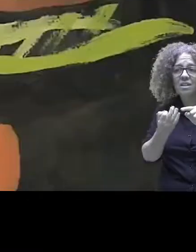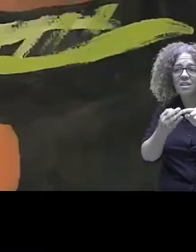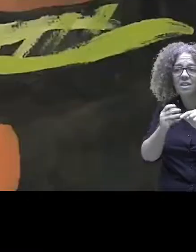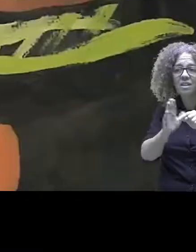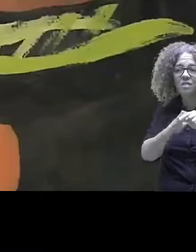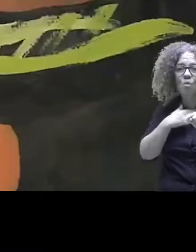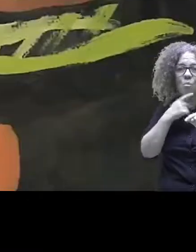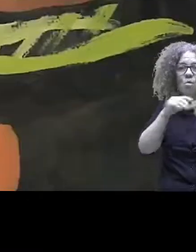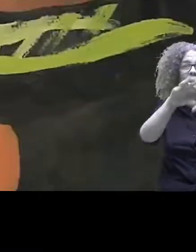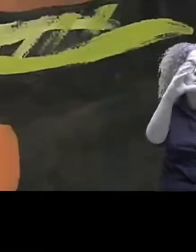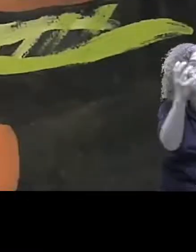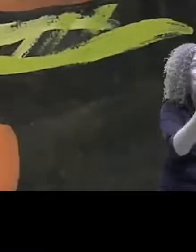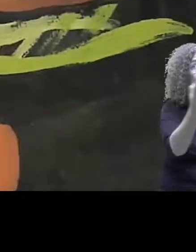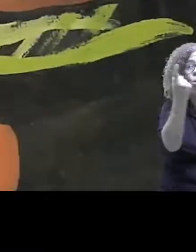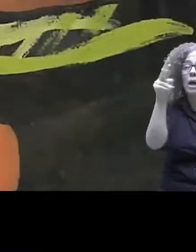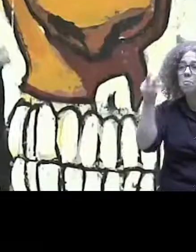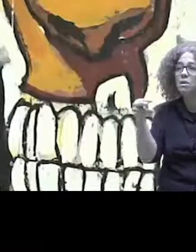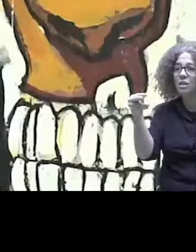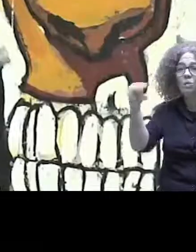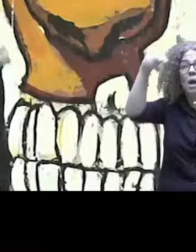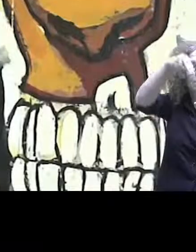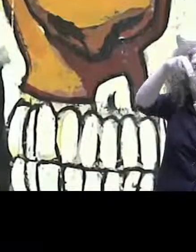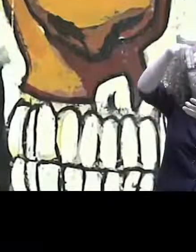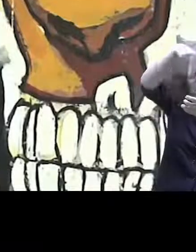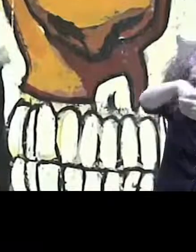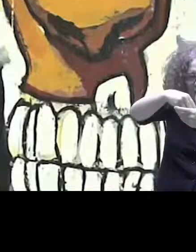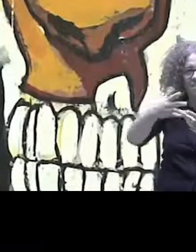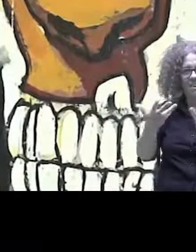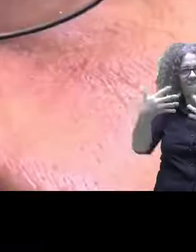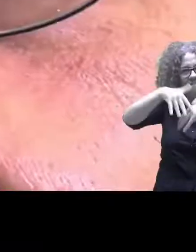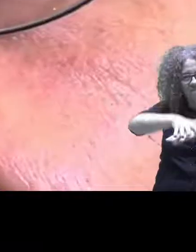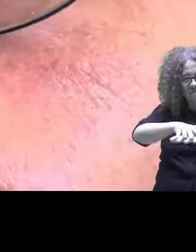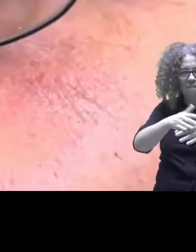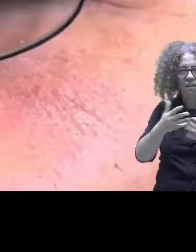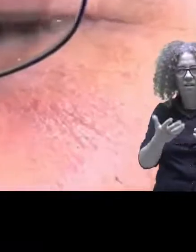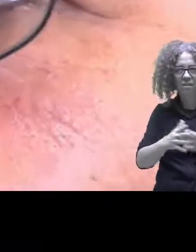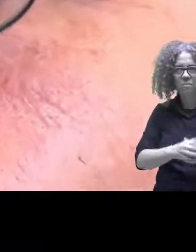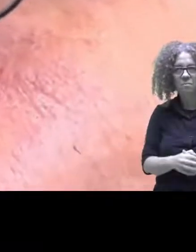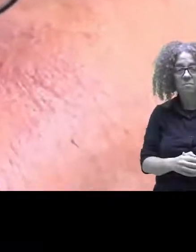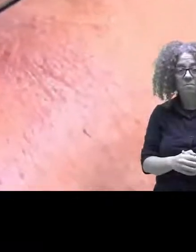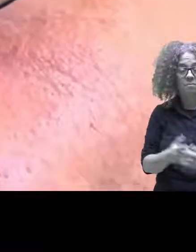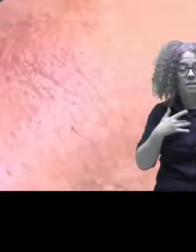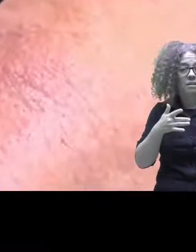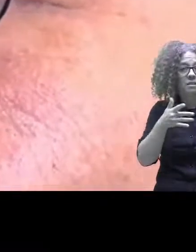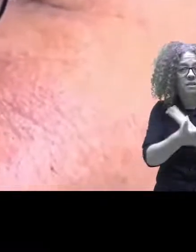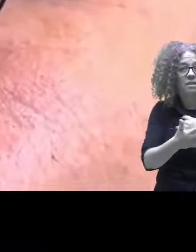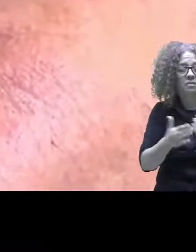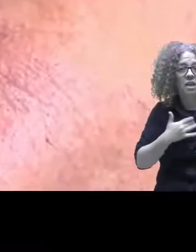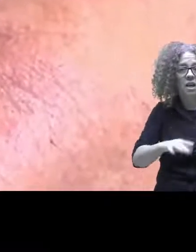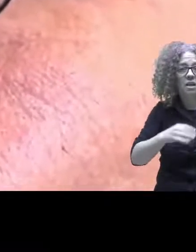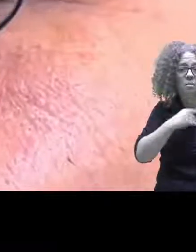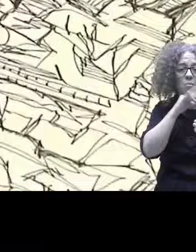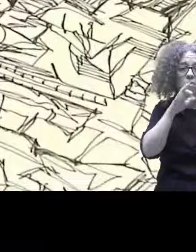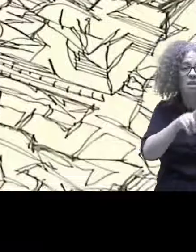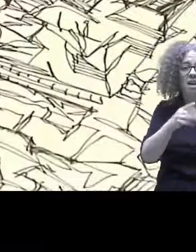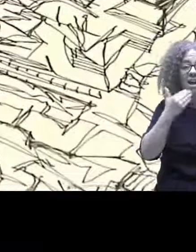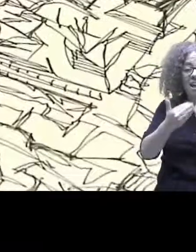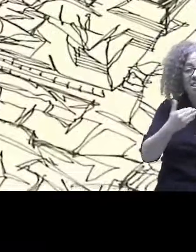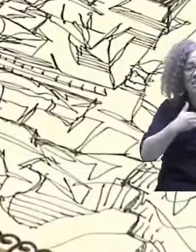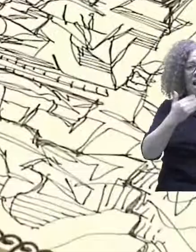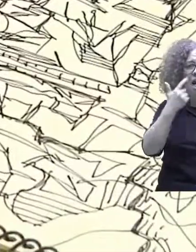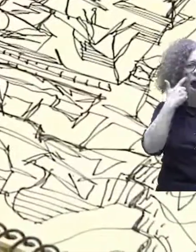es una parte del mundo. Entonces, esa persona puede conectarse con el mundo a través de su